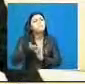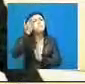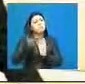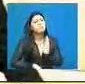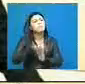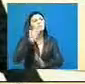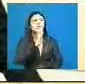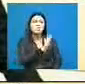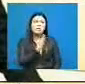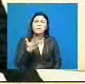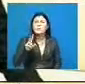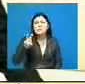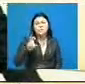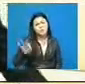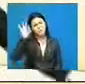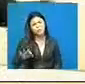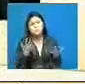crecer del 5 al 7%.